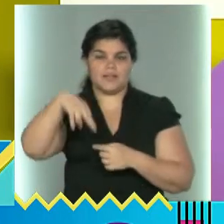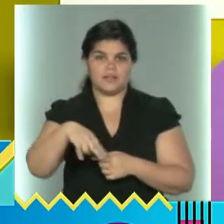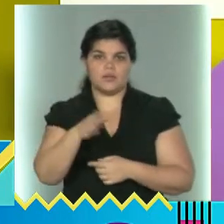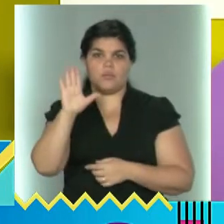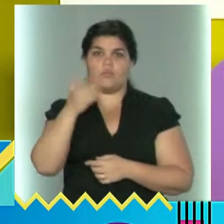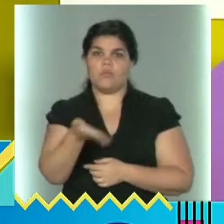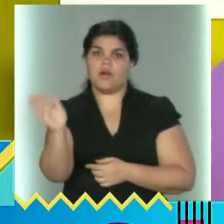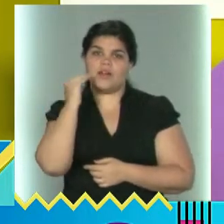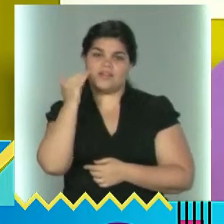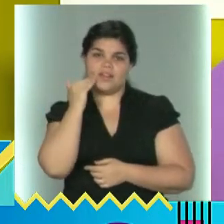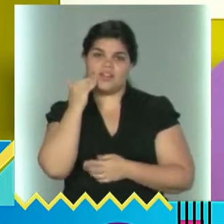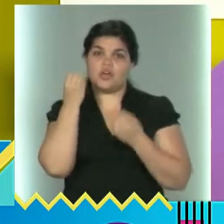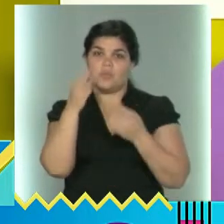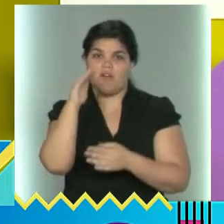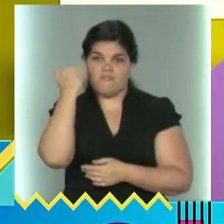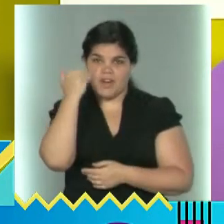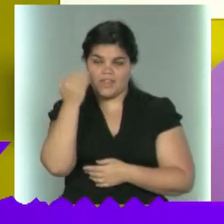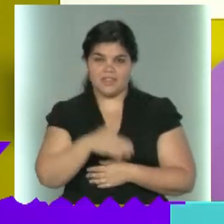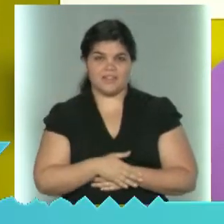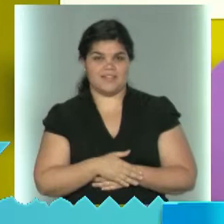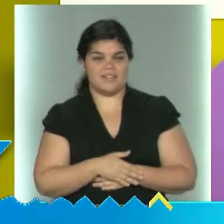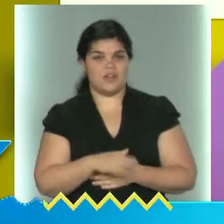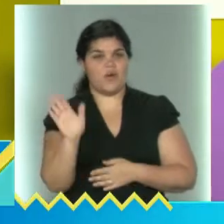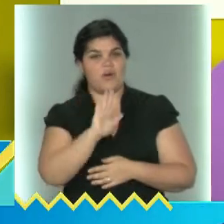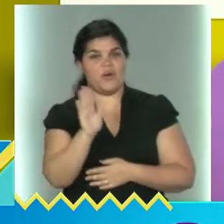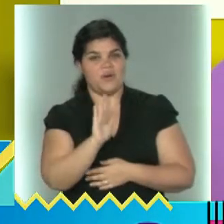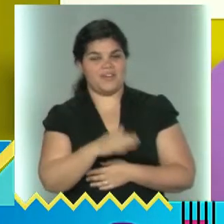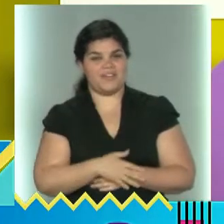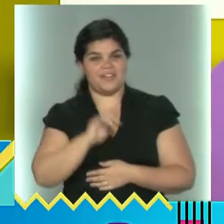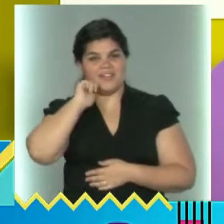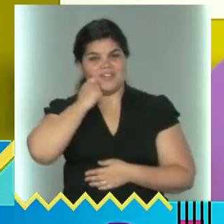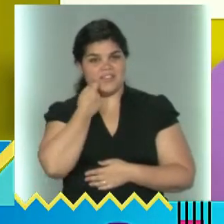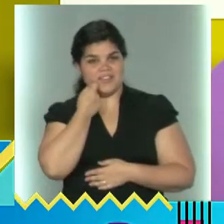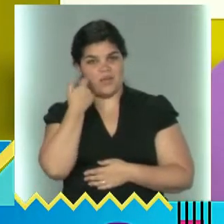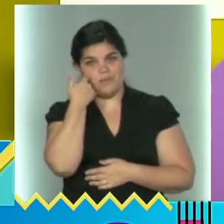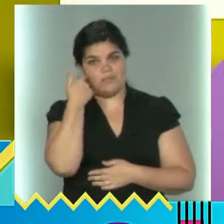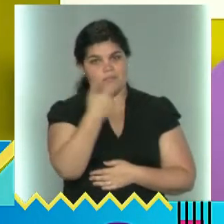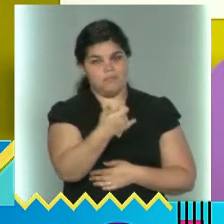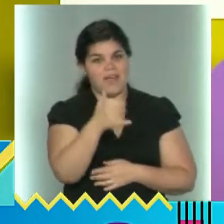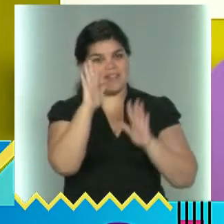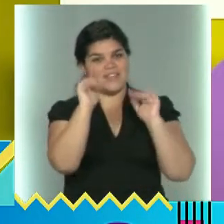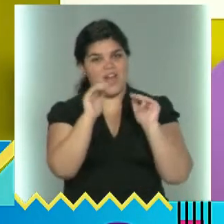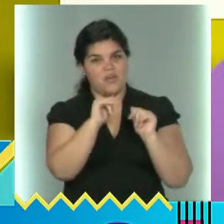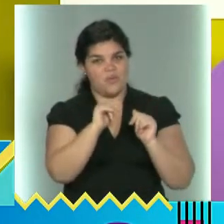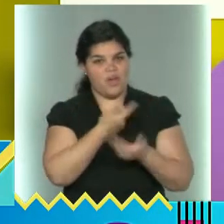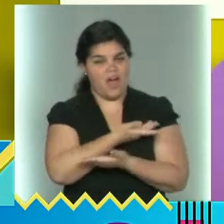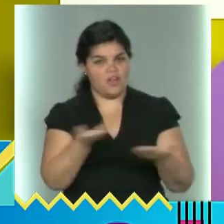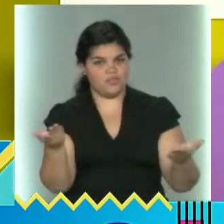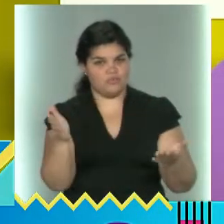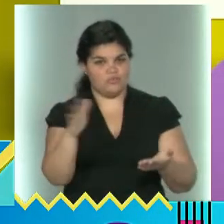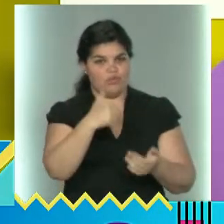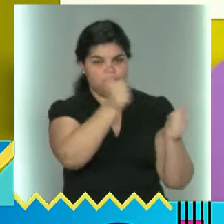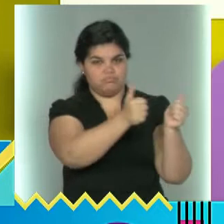saluda. Hola, buenas tardes. Bueno, un gusto poder estar acá con ustedes y bueno, les mando un saludo más que enorme a todos los que están